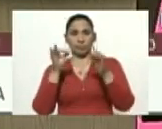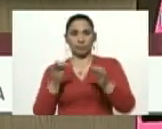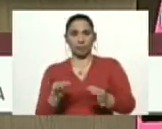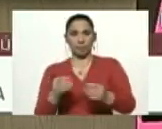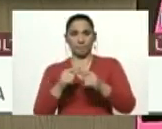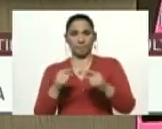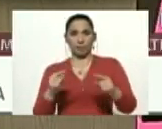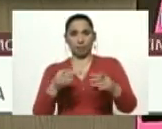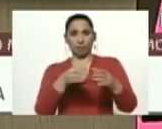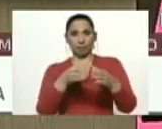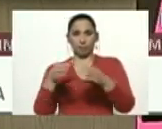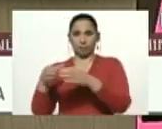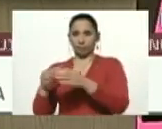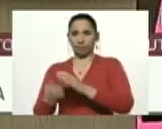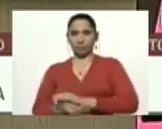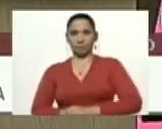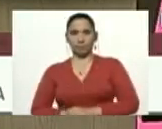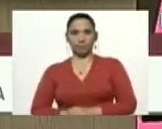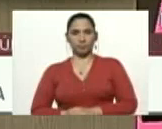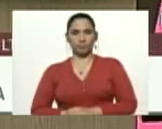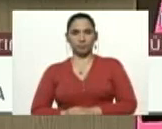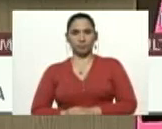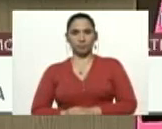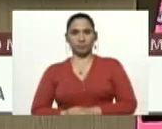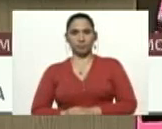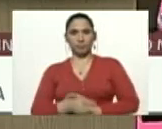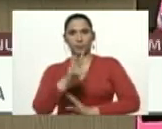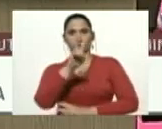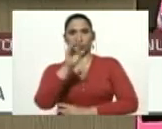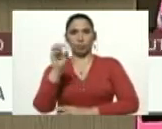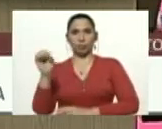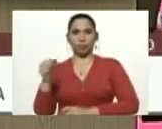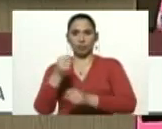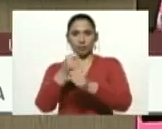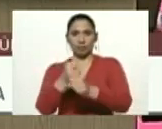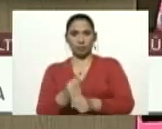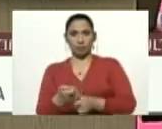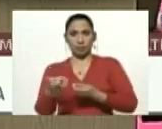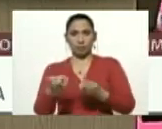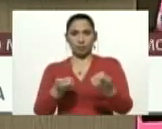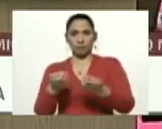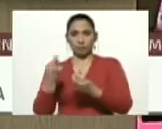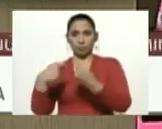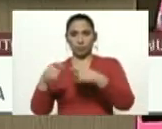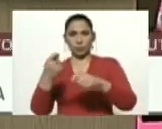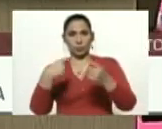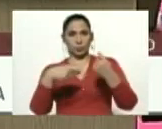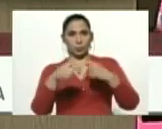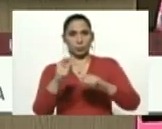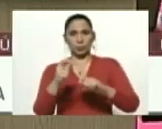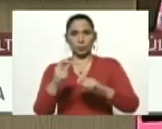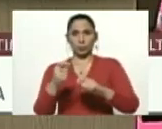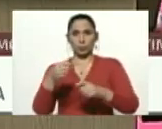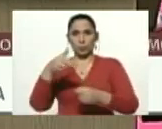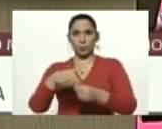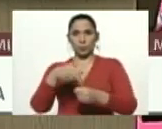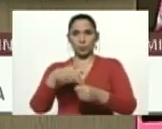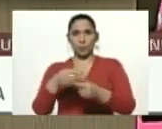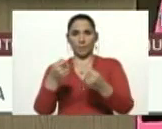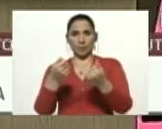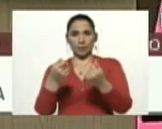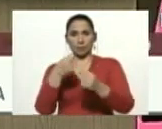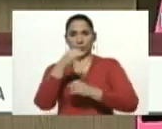sectores. Y las 200 estaciones que comercializaron el combustible a precio internacional